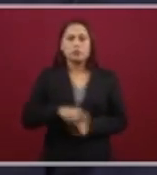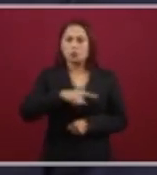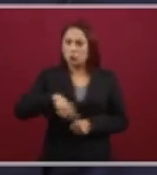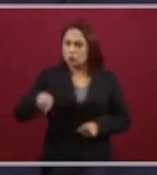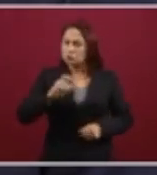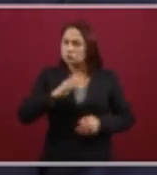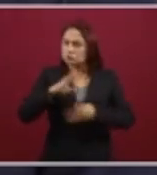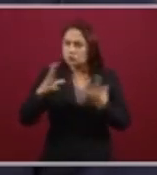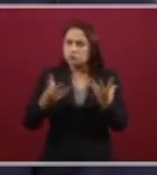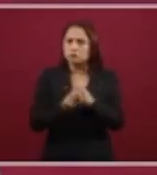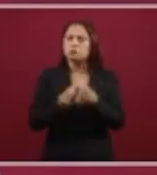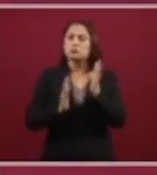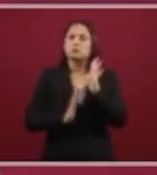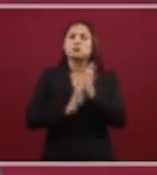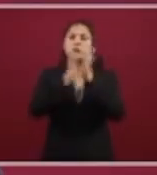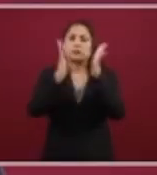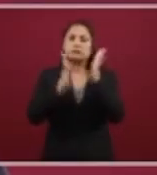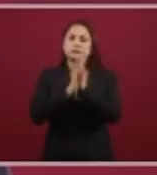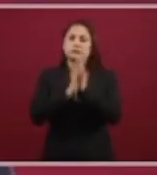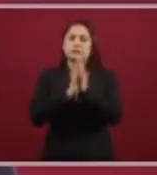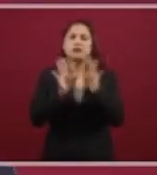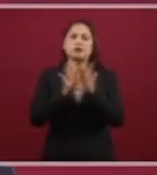científicos, a los expertos,